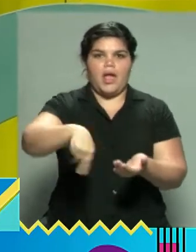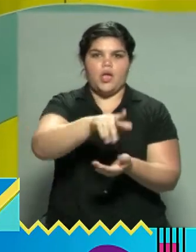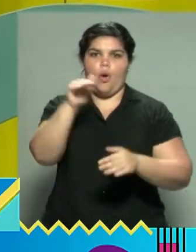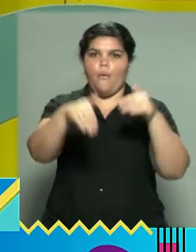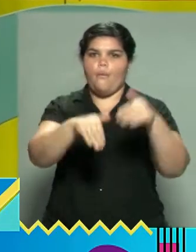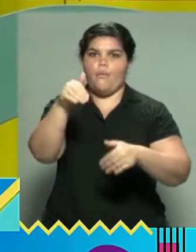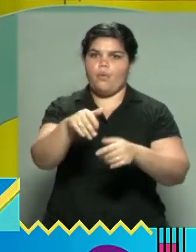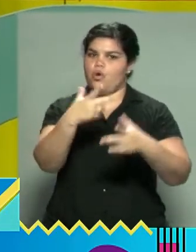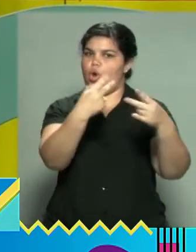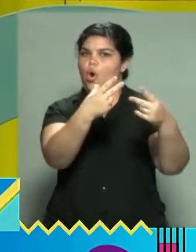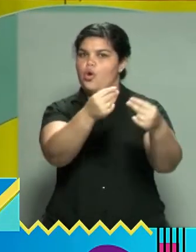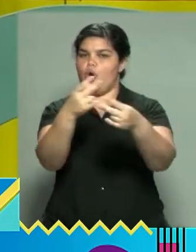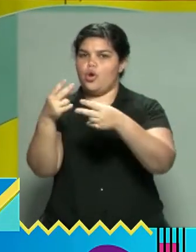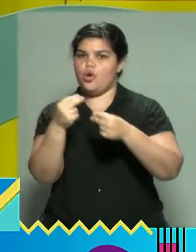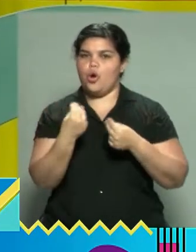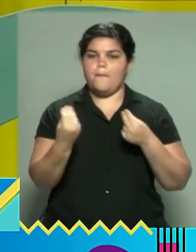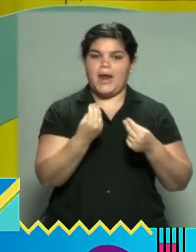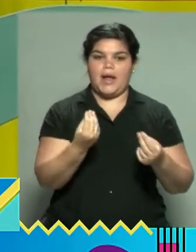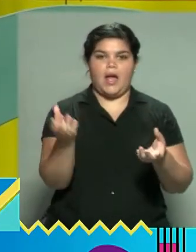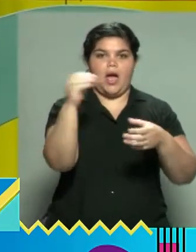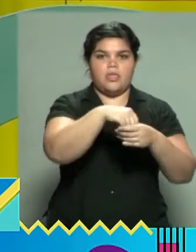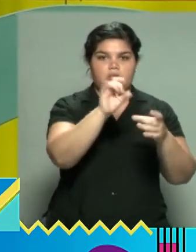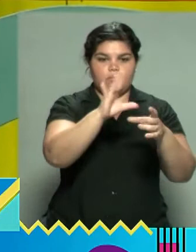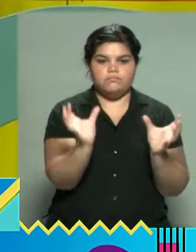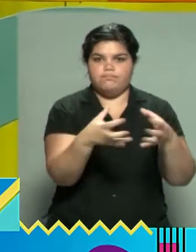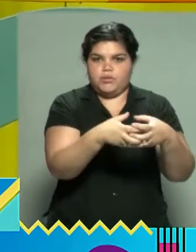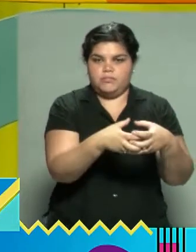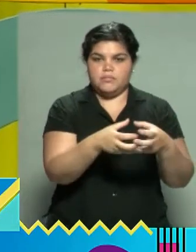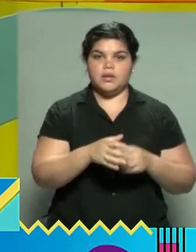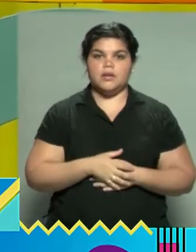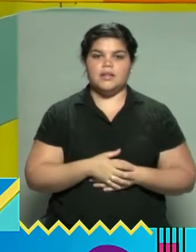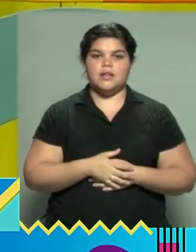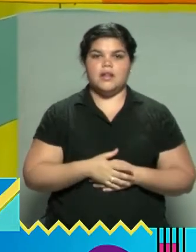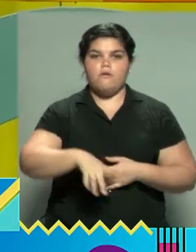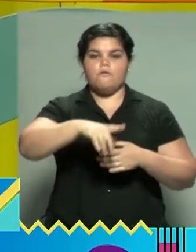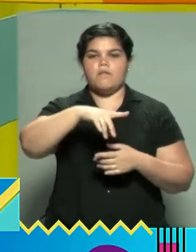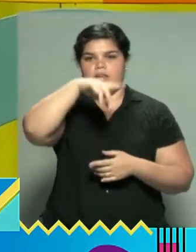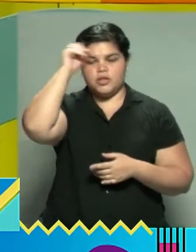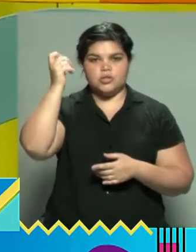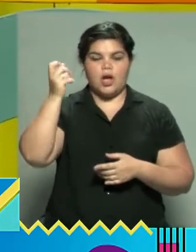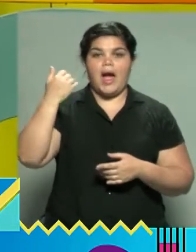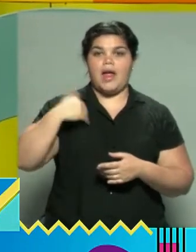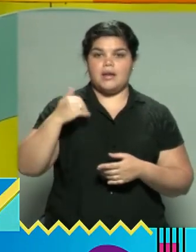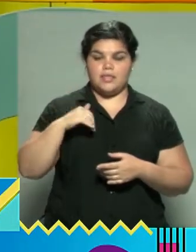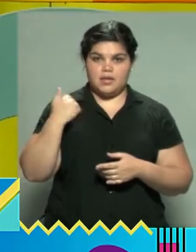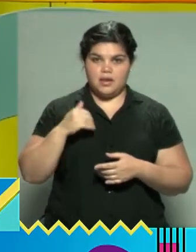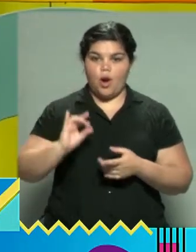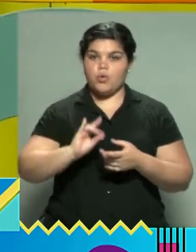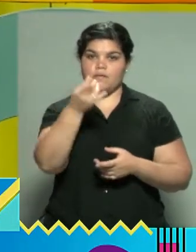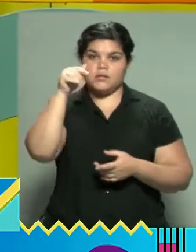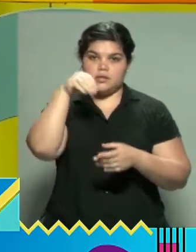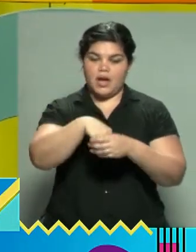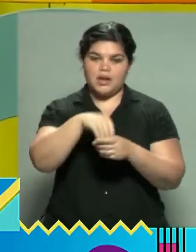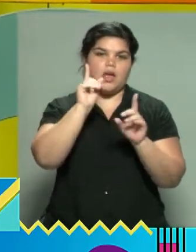para democratizar los sindicatos. En la Federación Universitaria Argentina, digamos, se les reconoce, digamos, a las distintas federaciones como